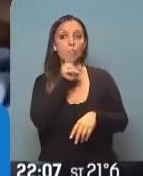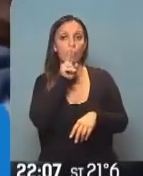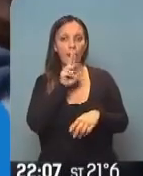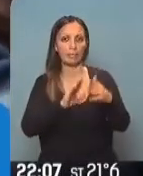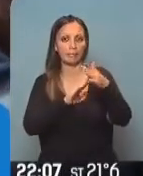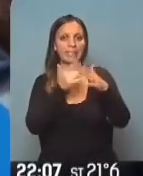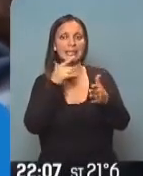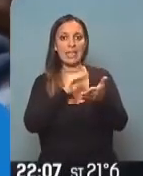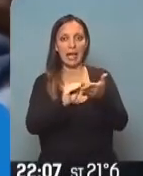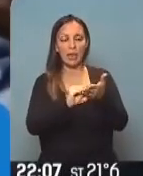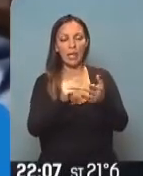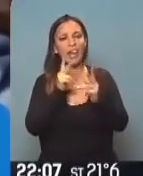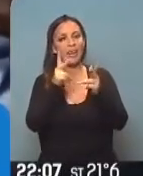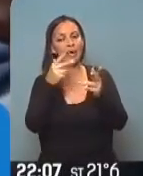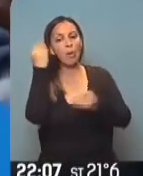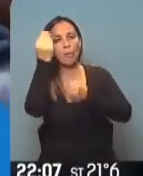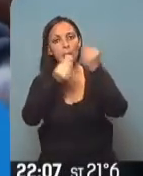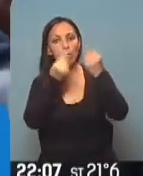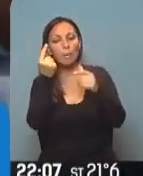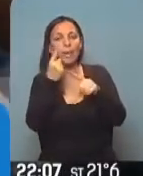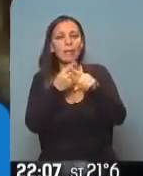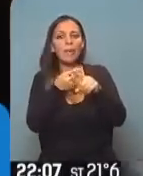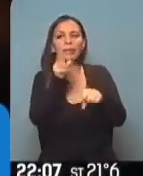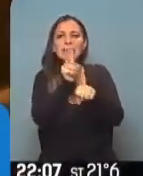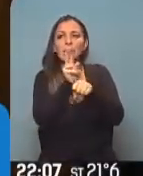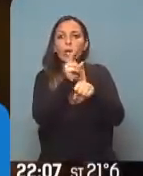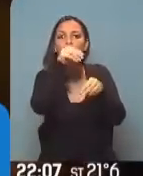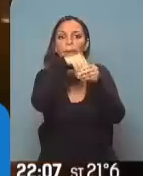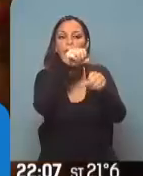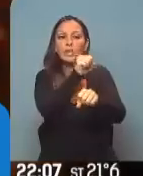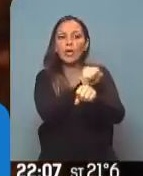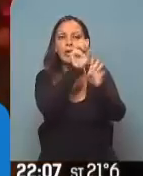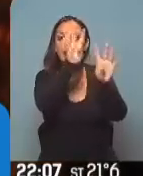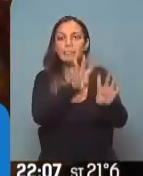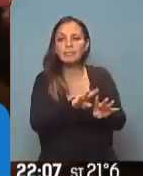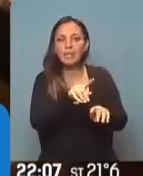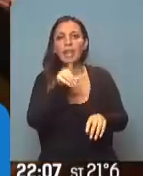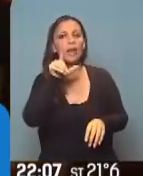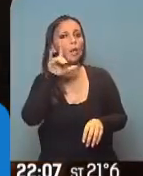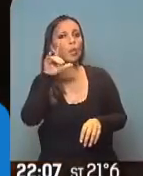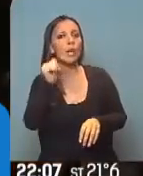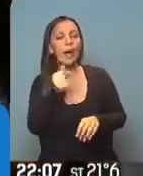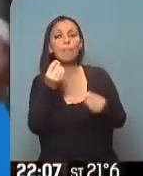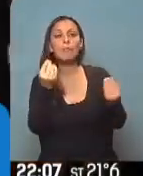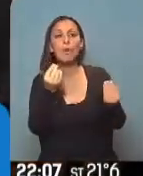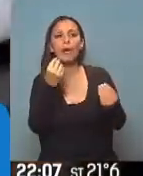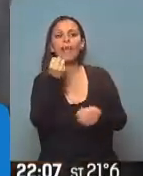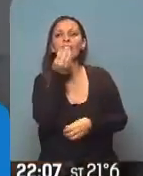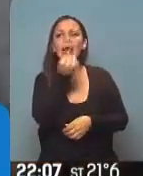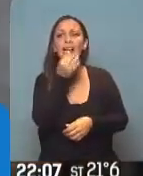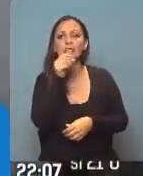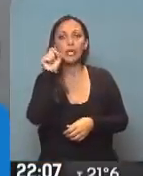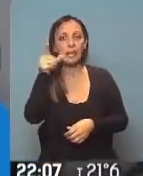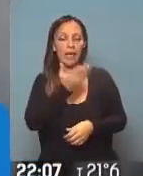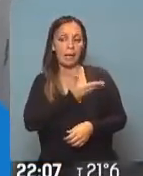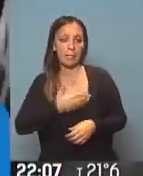su preocupación por la situación de seguridad de Lula en la cárcel de Curitiba a raíz de las declaraciones de Bolsonaro, quien había dicho en